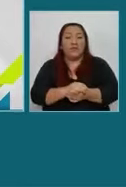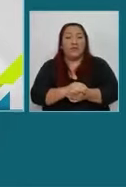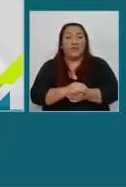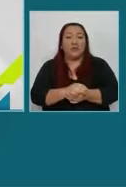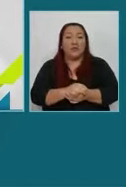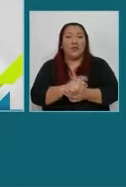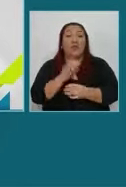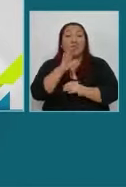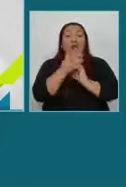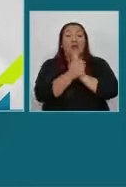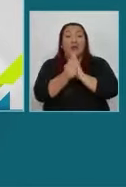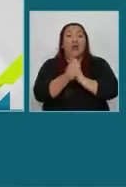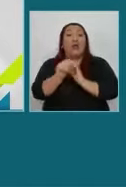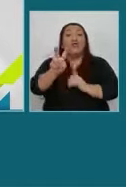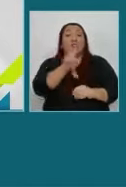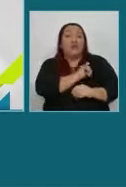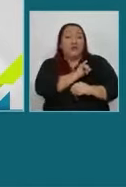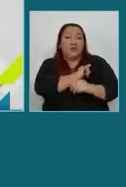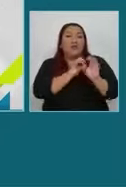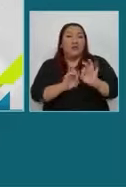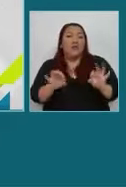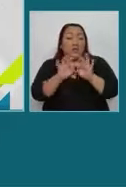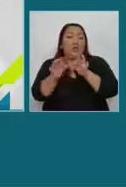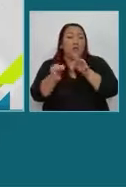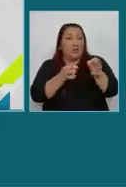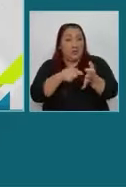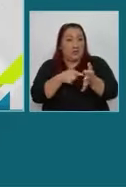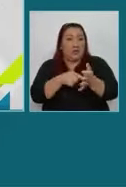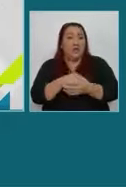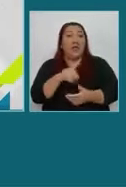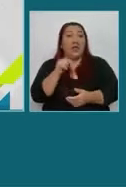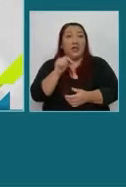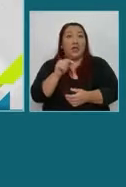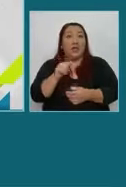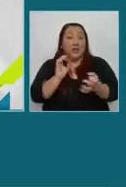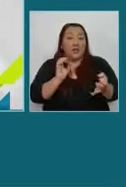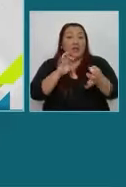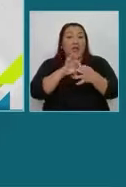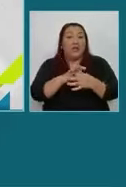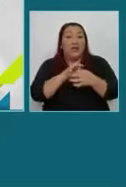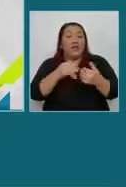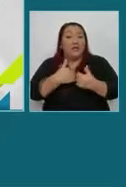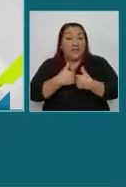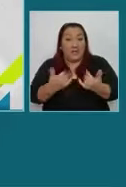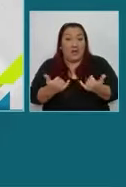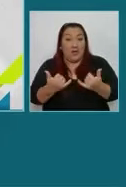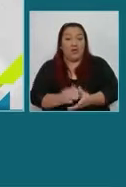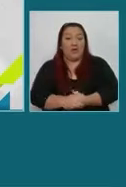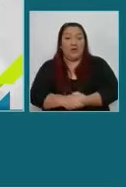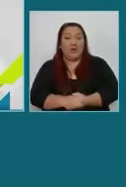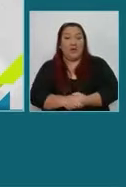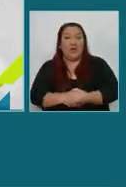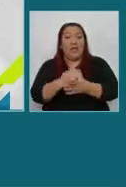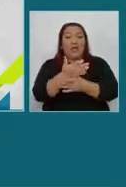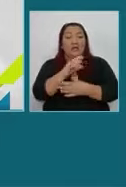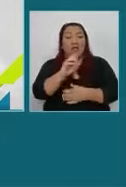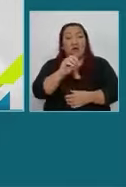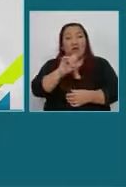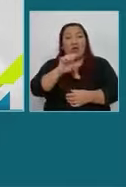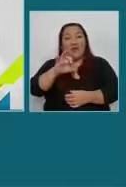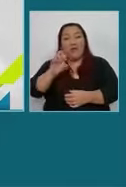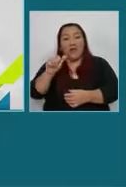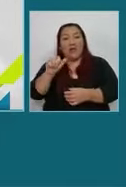capacidades de las dos instituciones. Y acá yo quiero enfatizar que esta alianza que nosotros tenemos entre OEFA